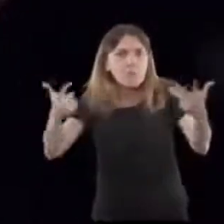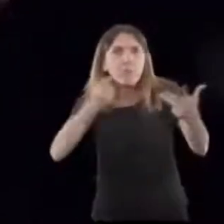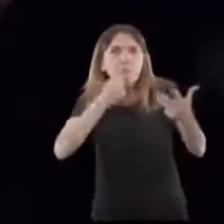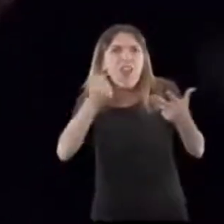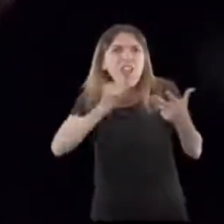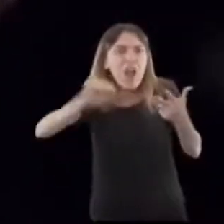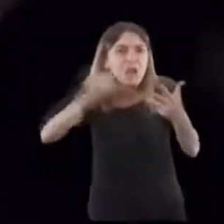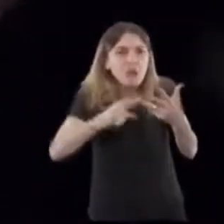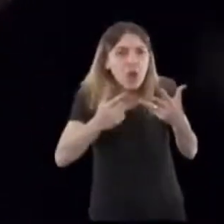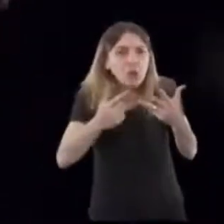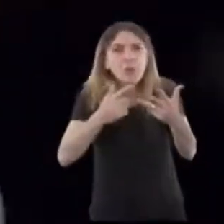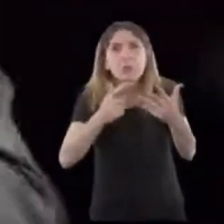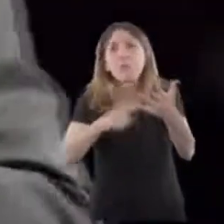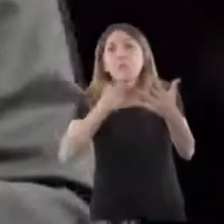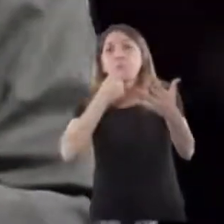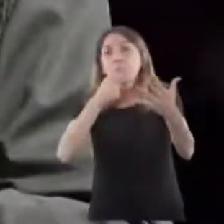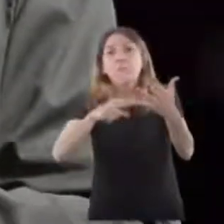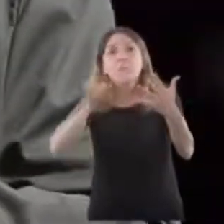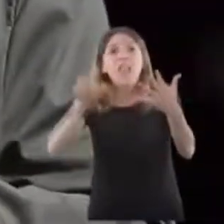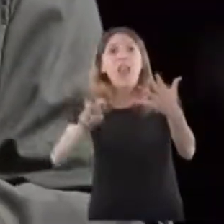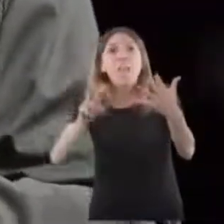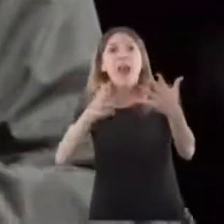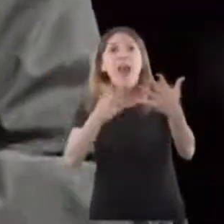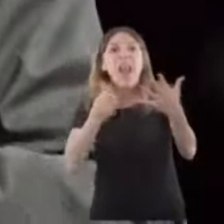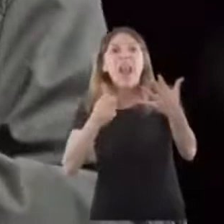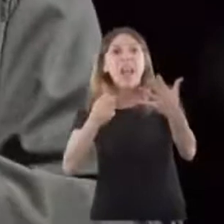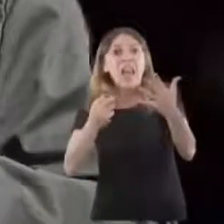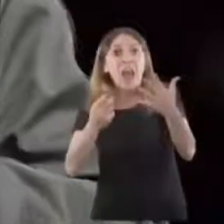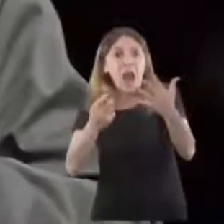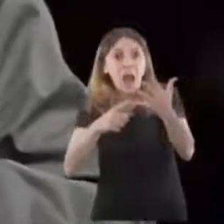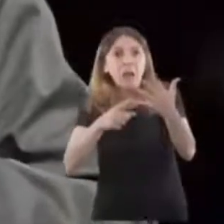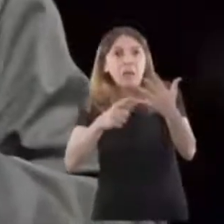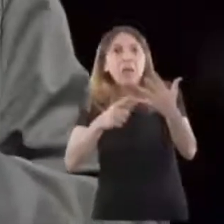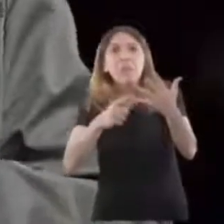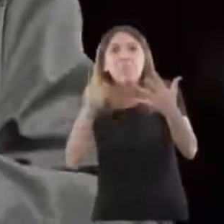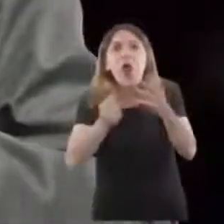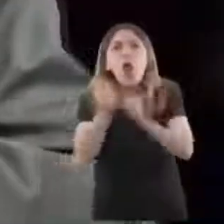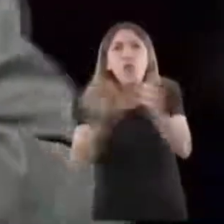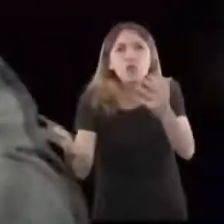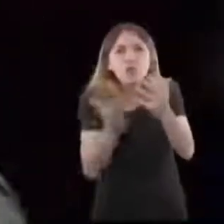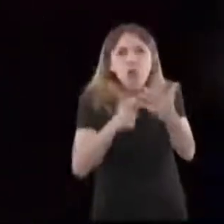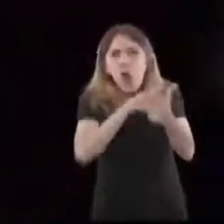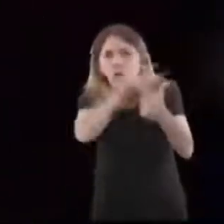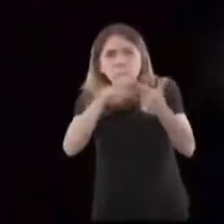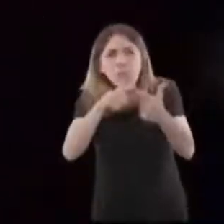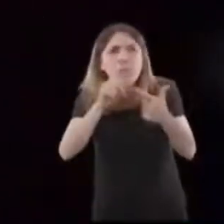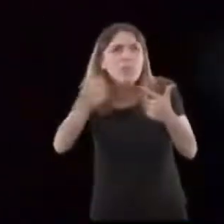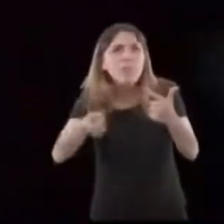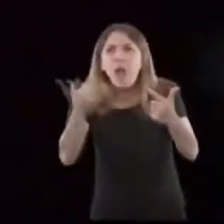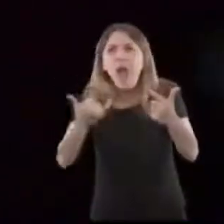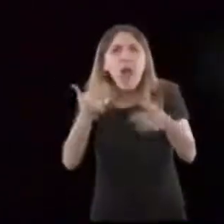inflación como el desarrollo energético la producción en general los potenciales que tenemos para